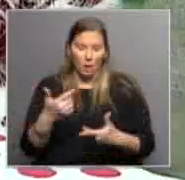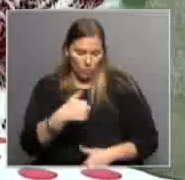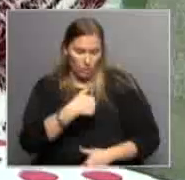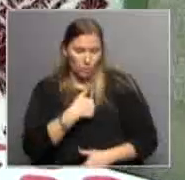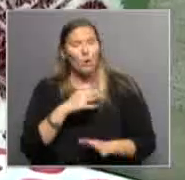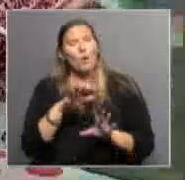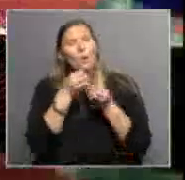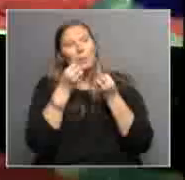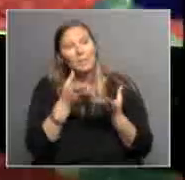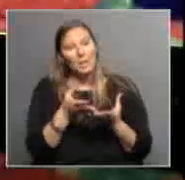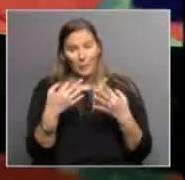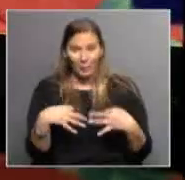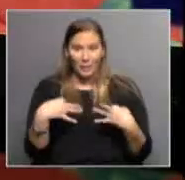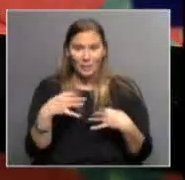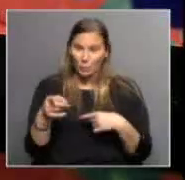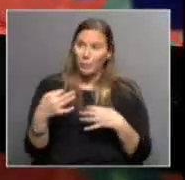estás, corazón? ¿Todo bien? Muy bien, ¿y tú?